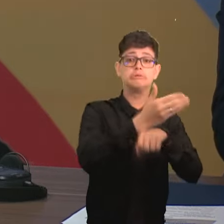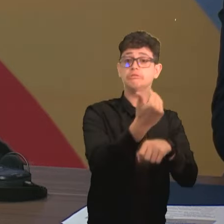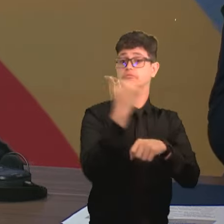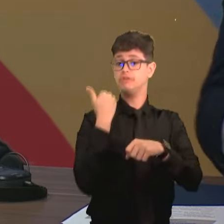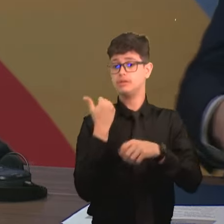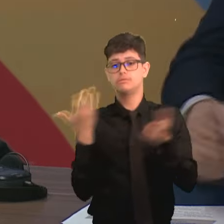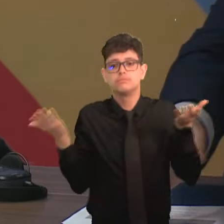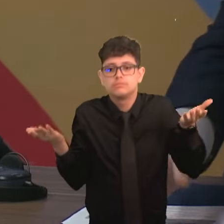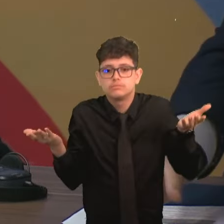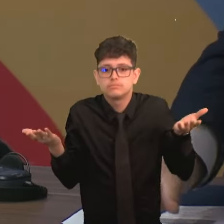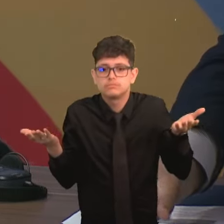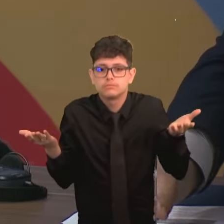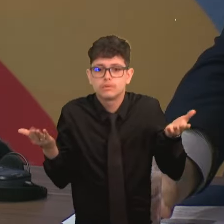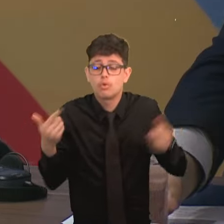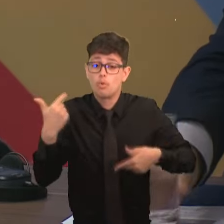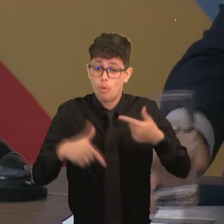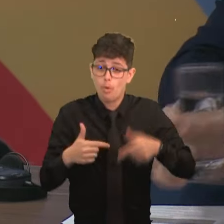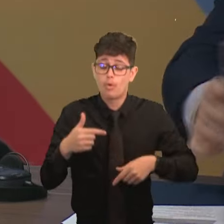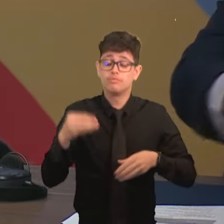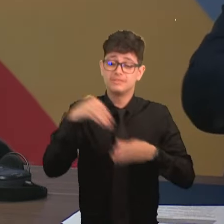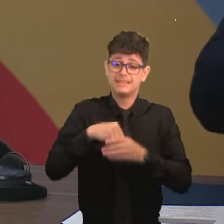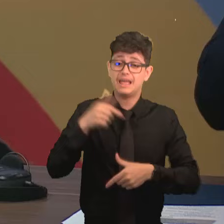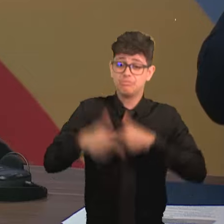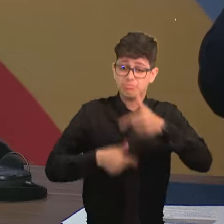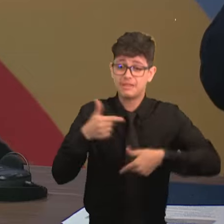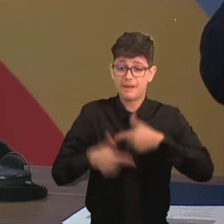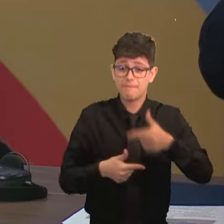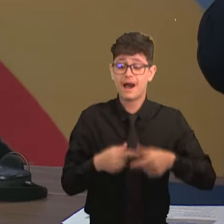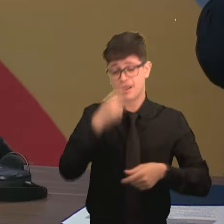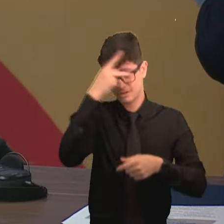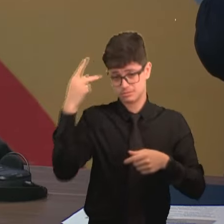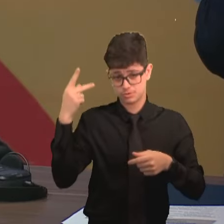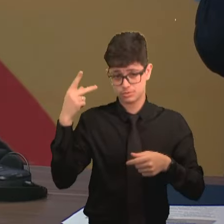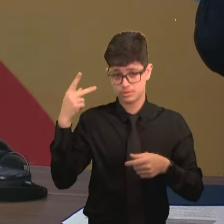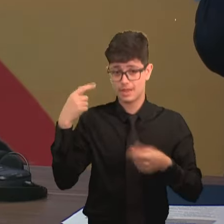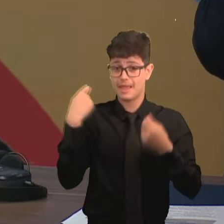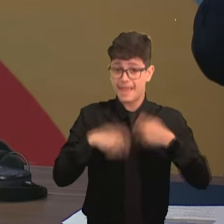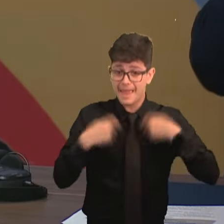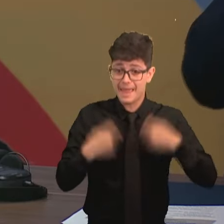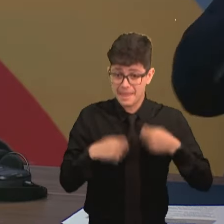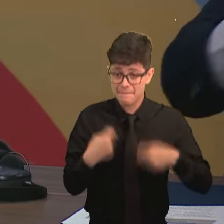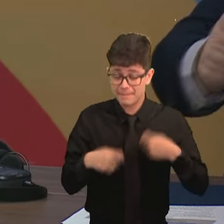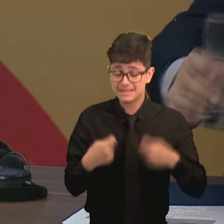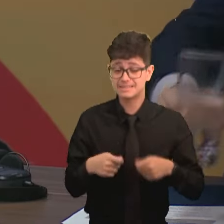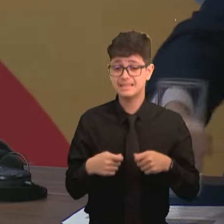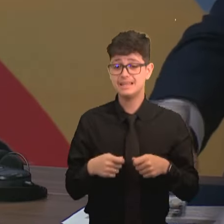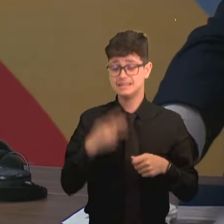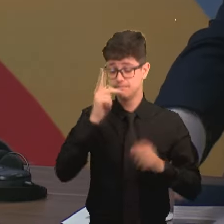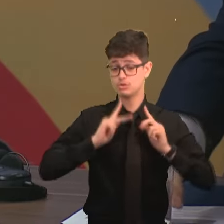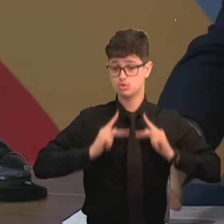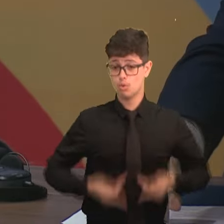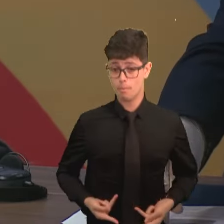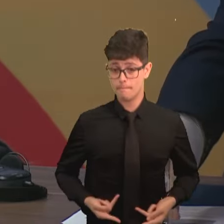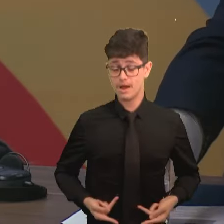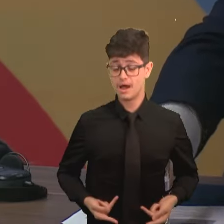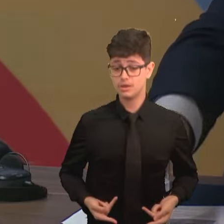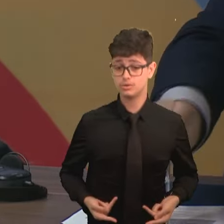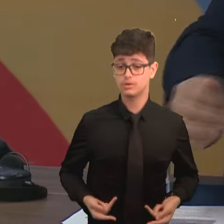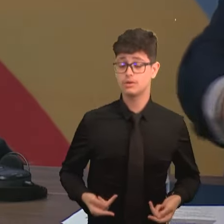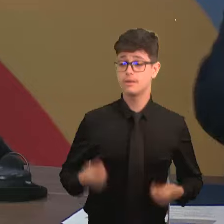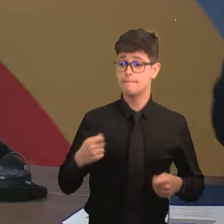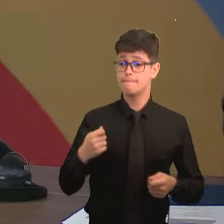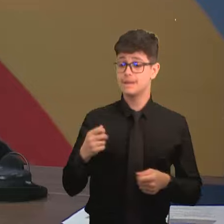de expresión, trabajo de las personas, ese es un punto fundamental para tratar aquí, acá también. Por eso felicito el